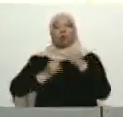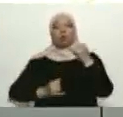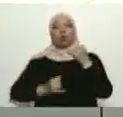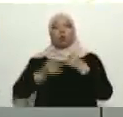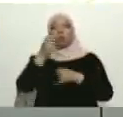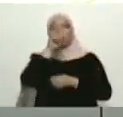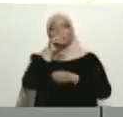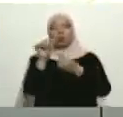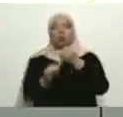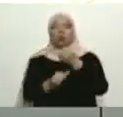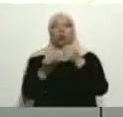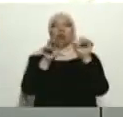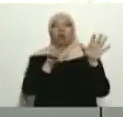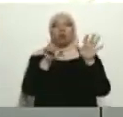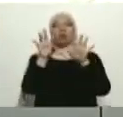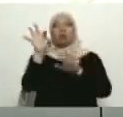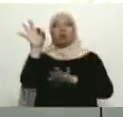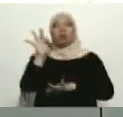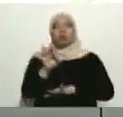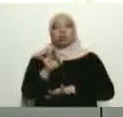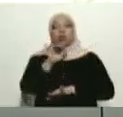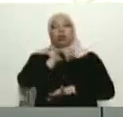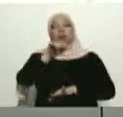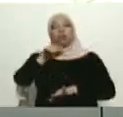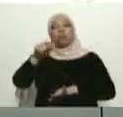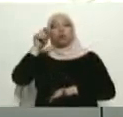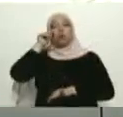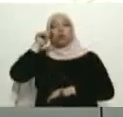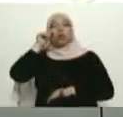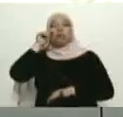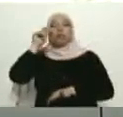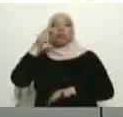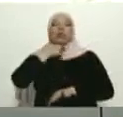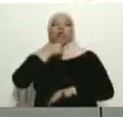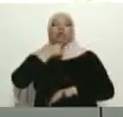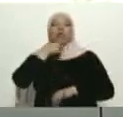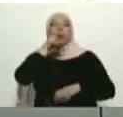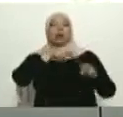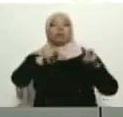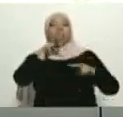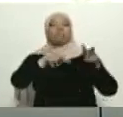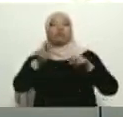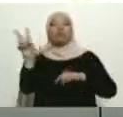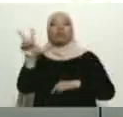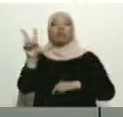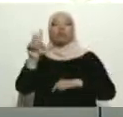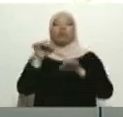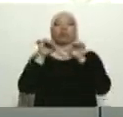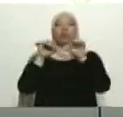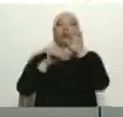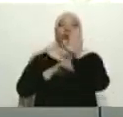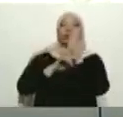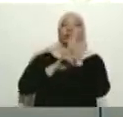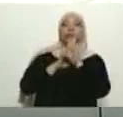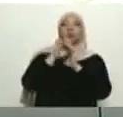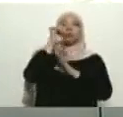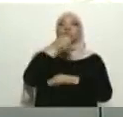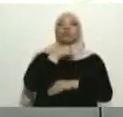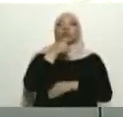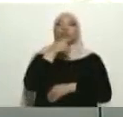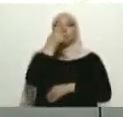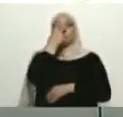vicepresidenta el 84% de los turistas señalaron que el turismo en Venezuela seguirá incrementándose